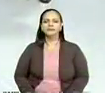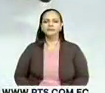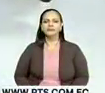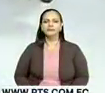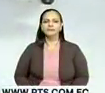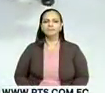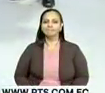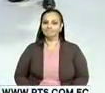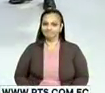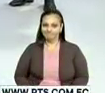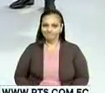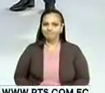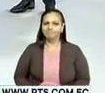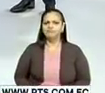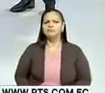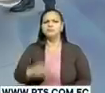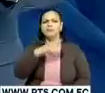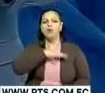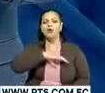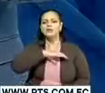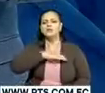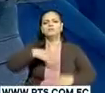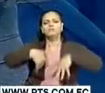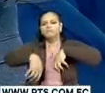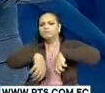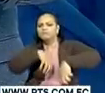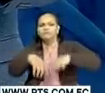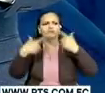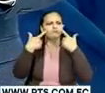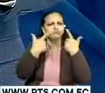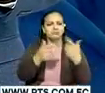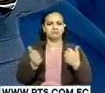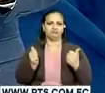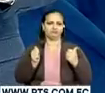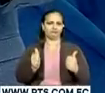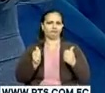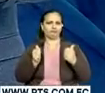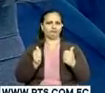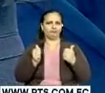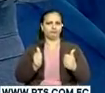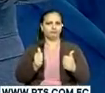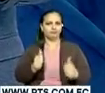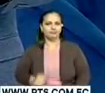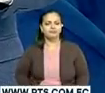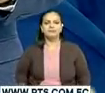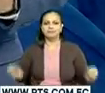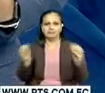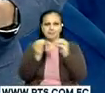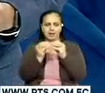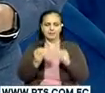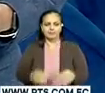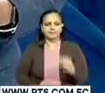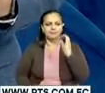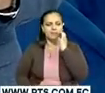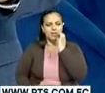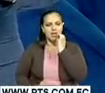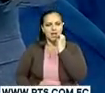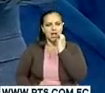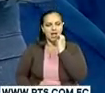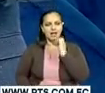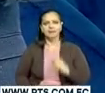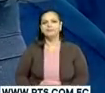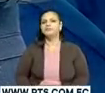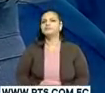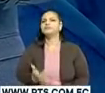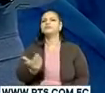Muy bien, y a propósito de esta nota que estábamos viendo, a esta hora la policía se encuentra realizando más allanamientos en torno a este operativo.